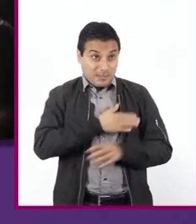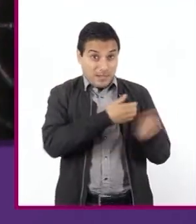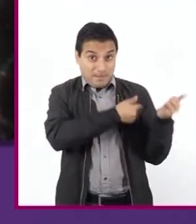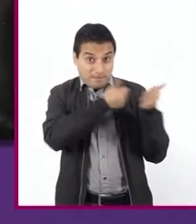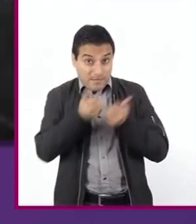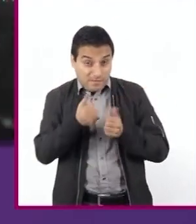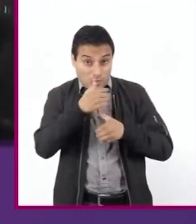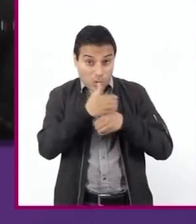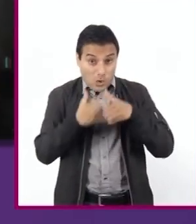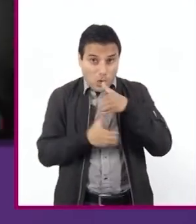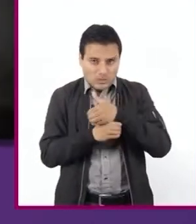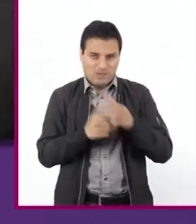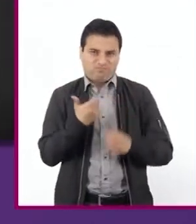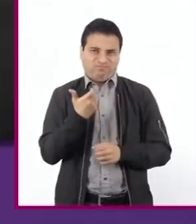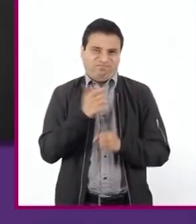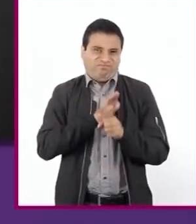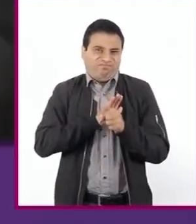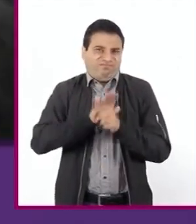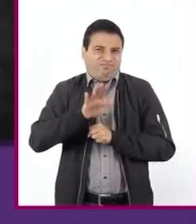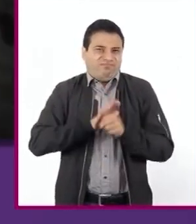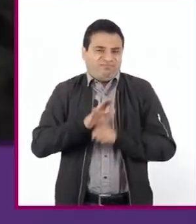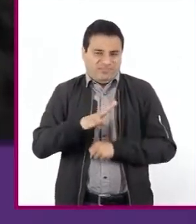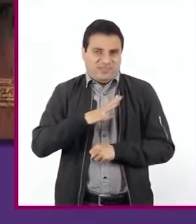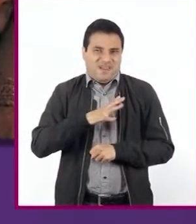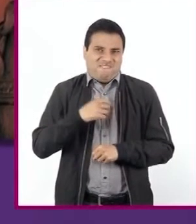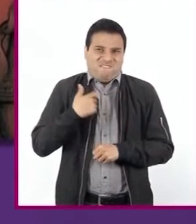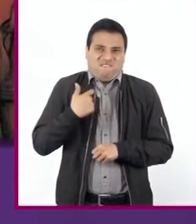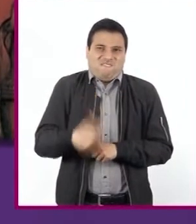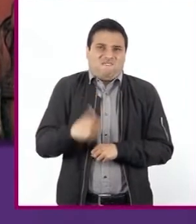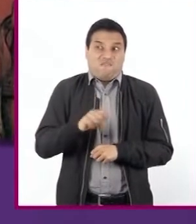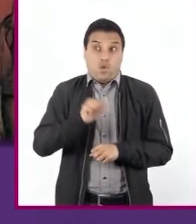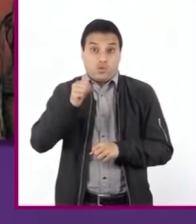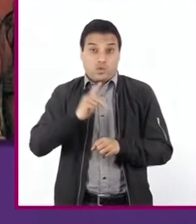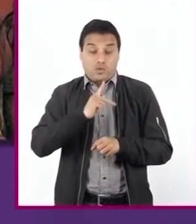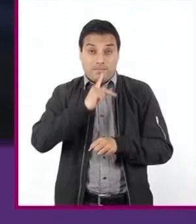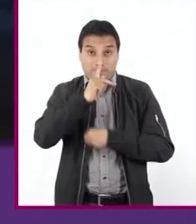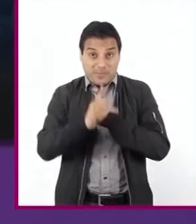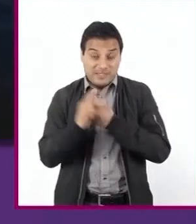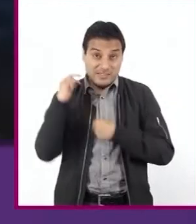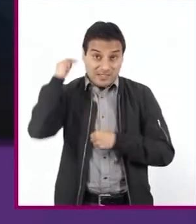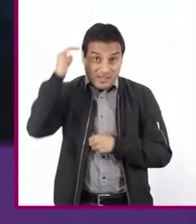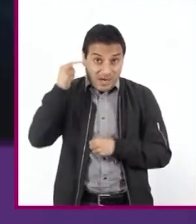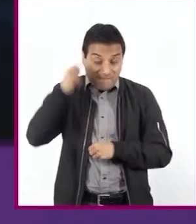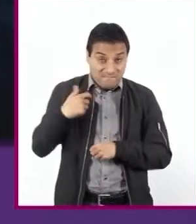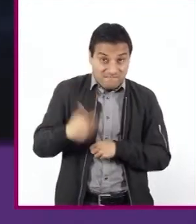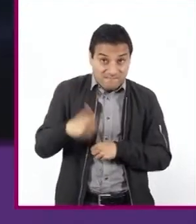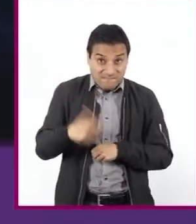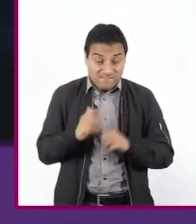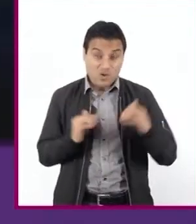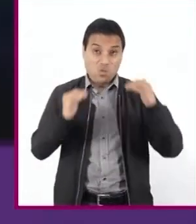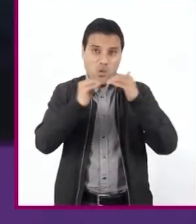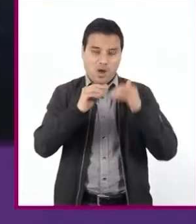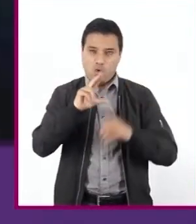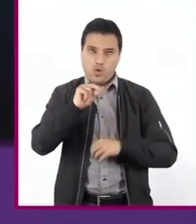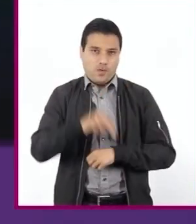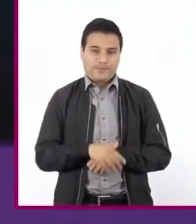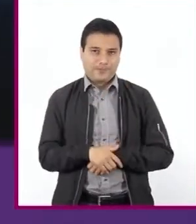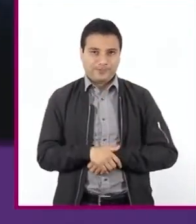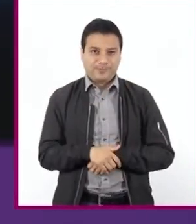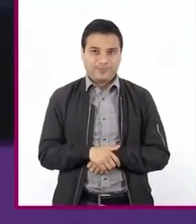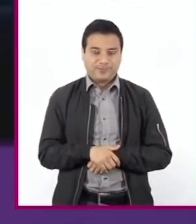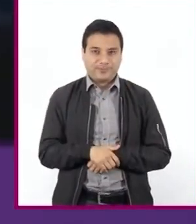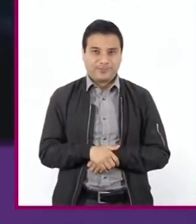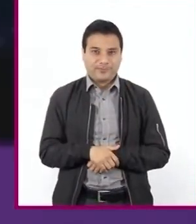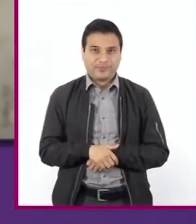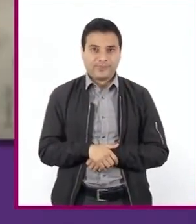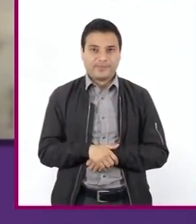una capacidad de crédito que no tienen los otros monarcas europeos. Podemos decir que las primeras conquistas del